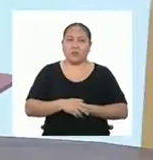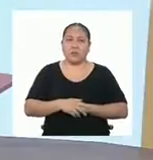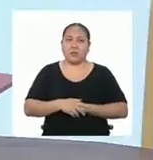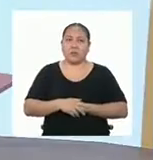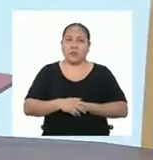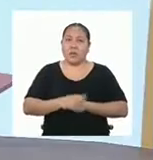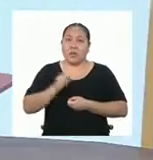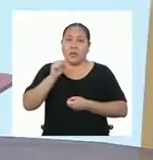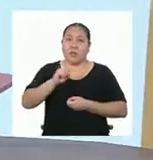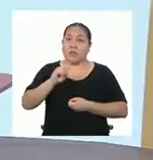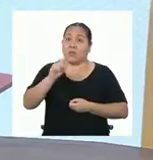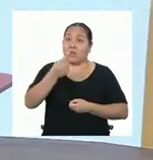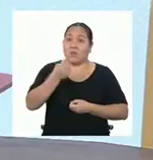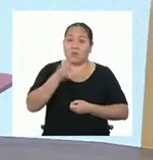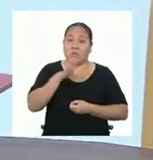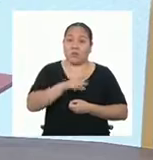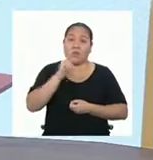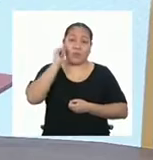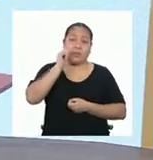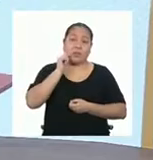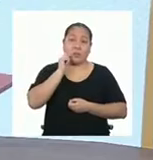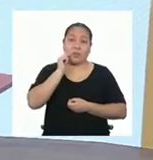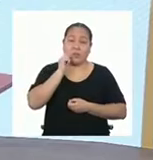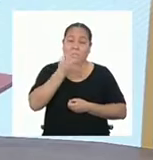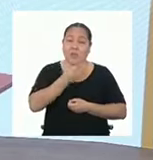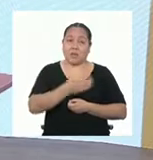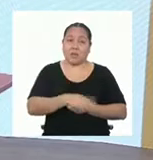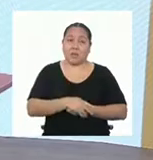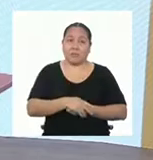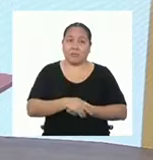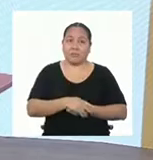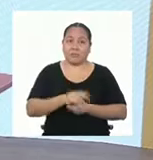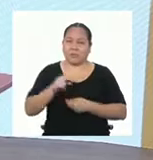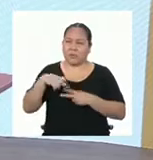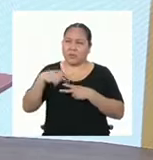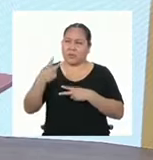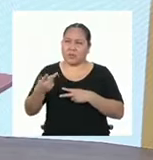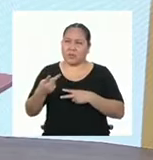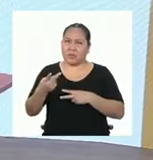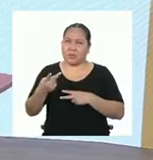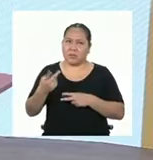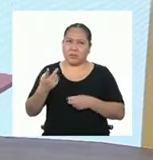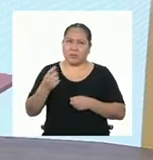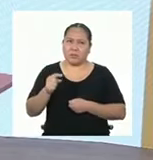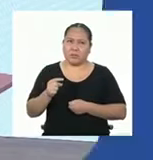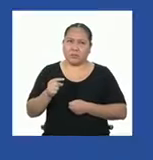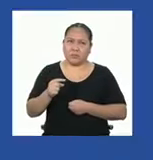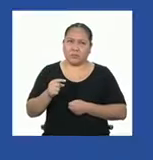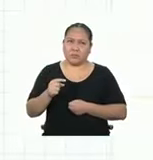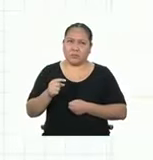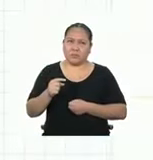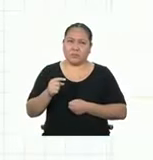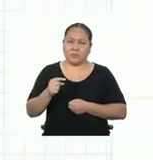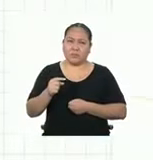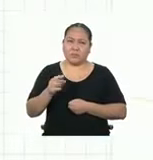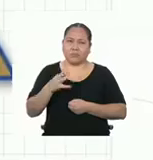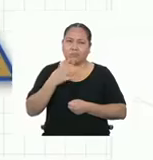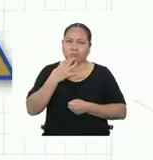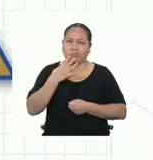Esos son los únicos datos que tengo del terreno de mi tía Y del terreno de mi vecino tengo que...